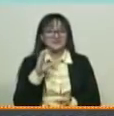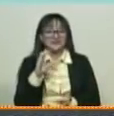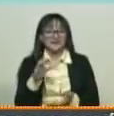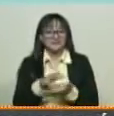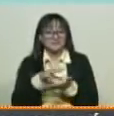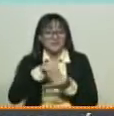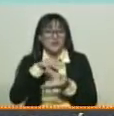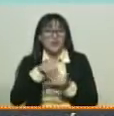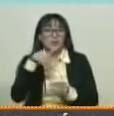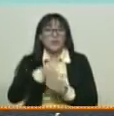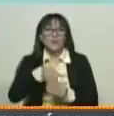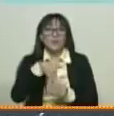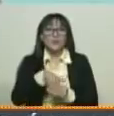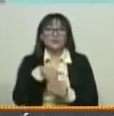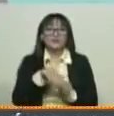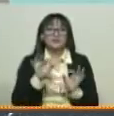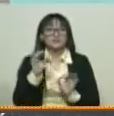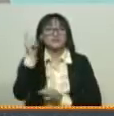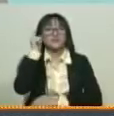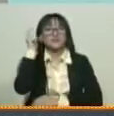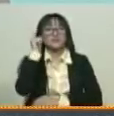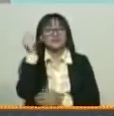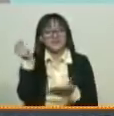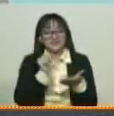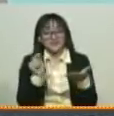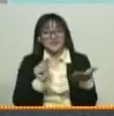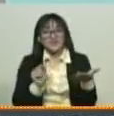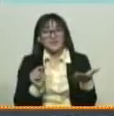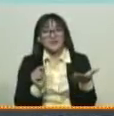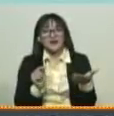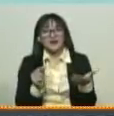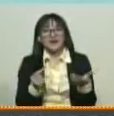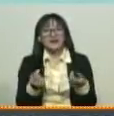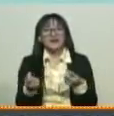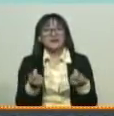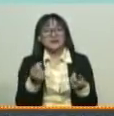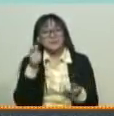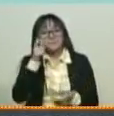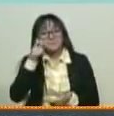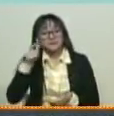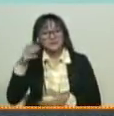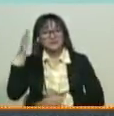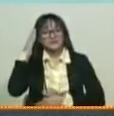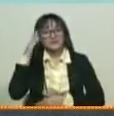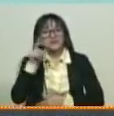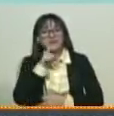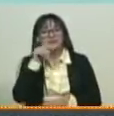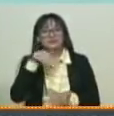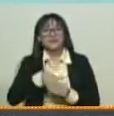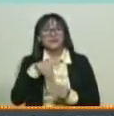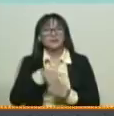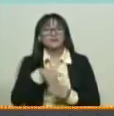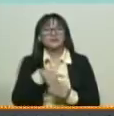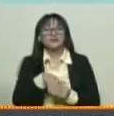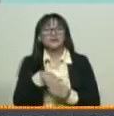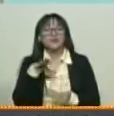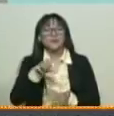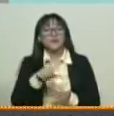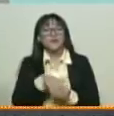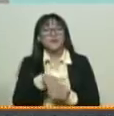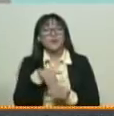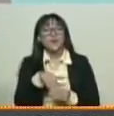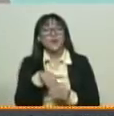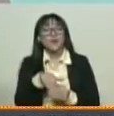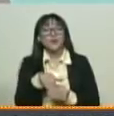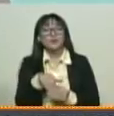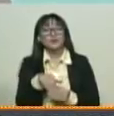tuvieron que sacar fotocopias de las planillas de votación de ese día, dibujaron los candidatos así a mano para que la gente supiera por quién estaba votando, compraron votos y muchos de